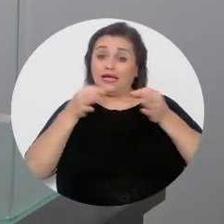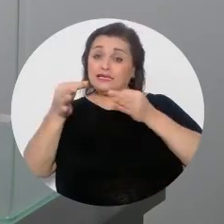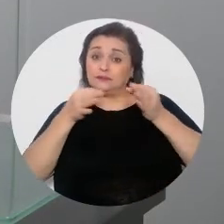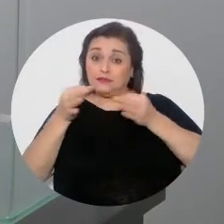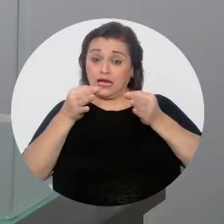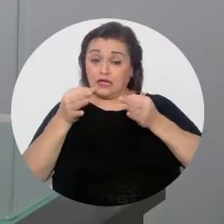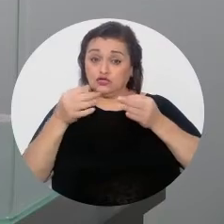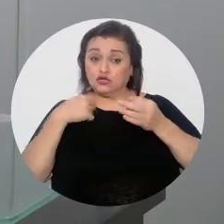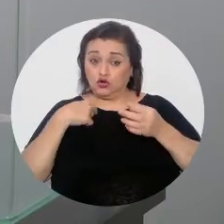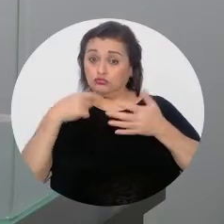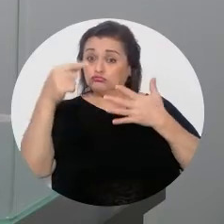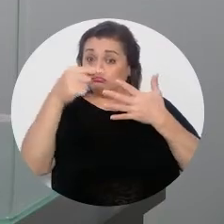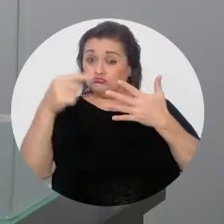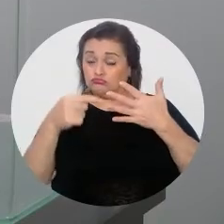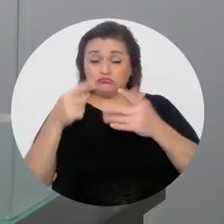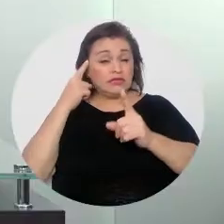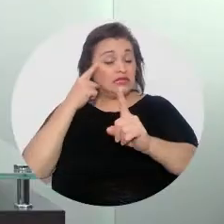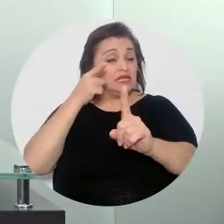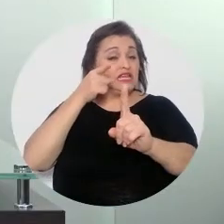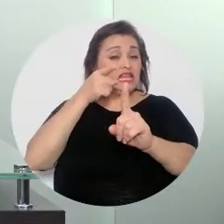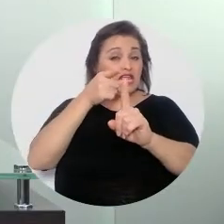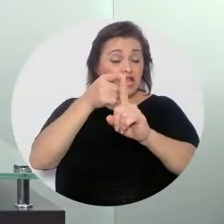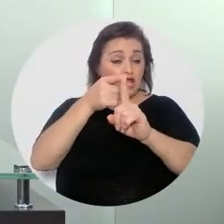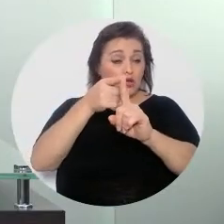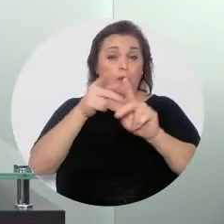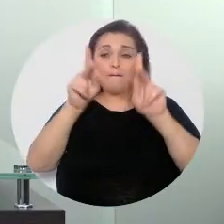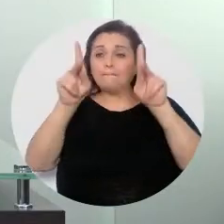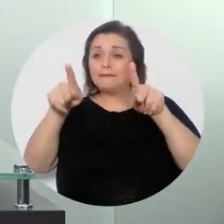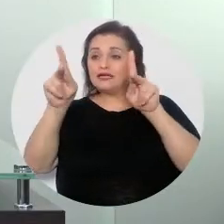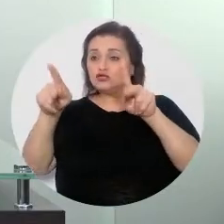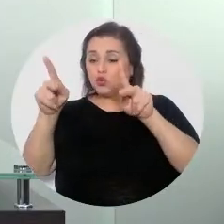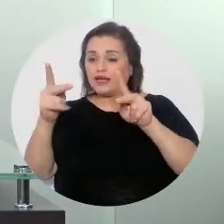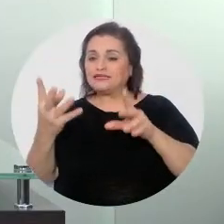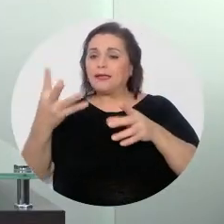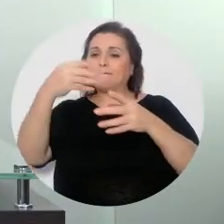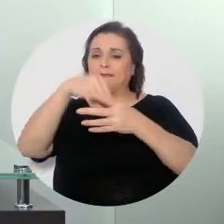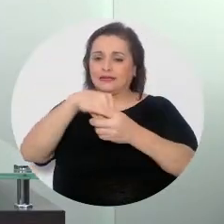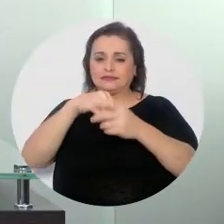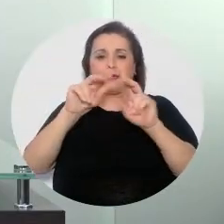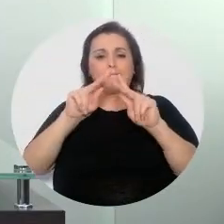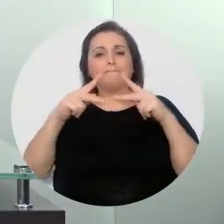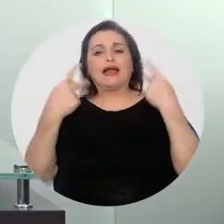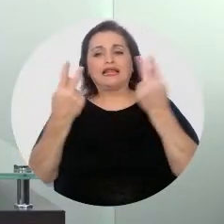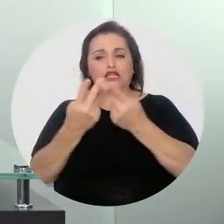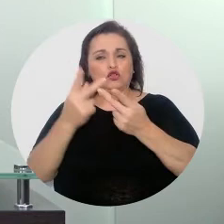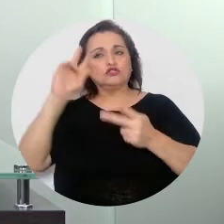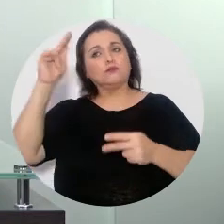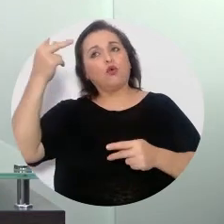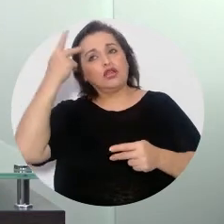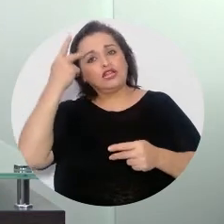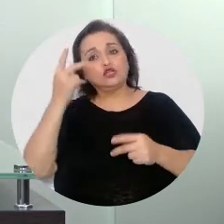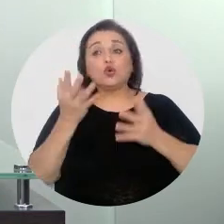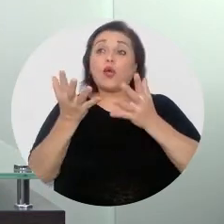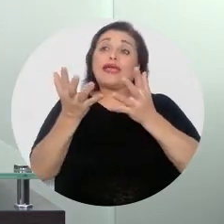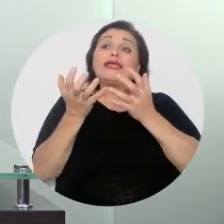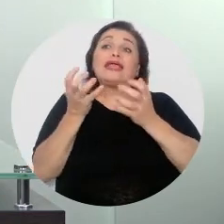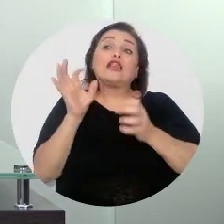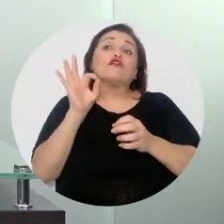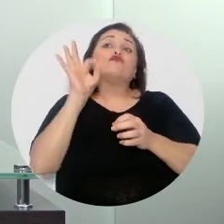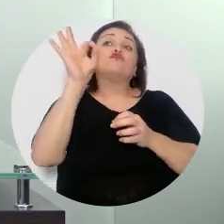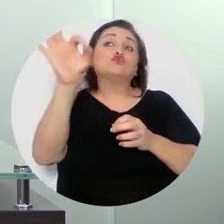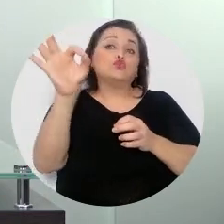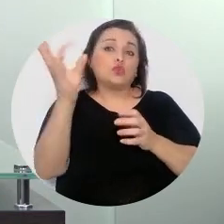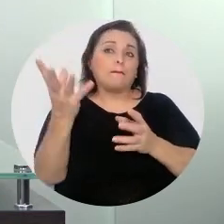que estamos brindando va dirigido sobre todo a militantes de partidos políticos o a aquellos que pretenden